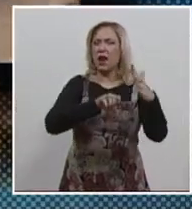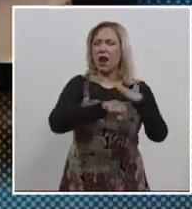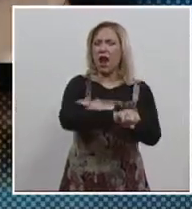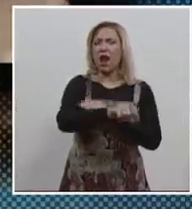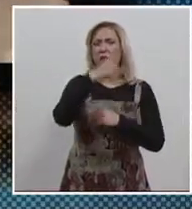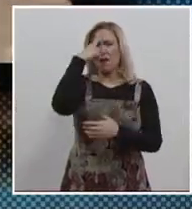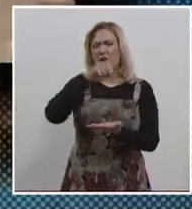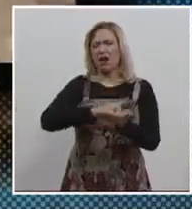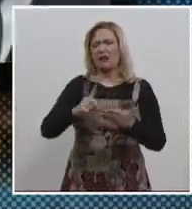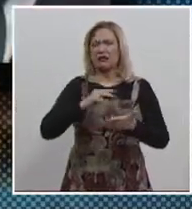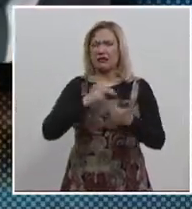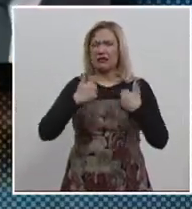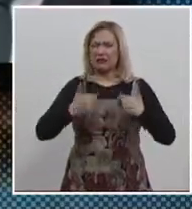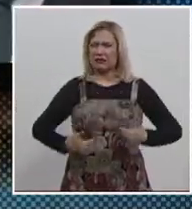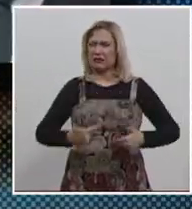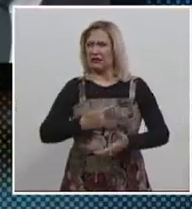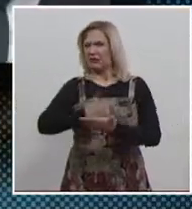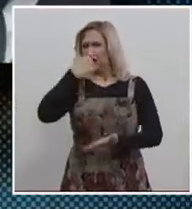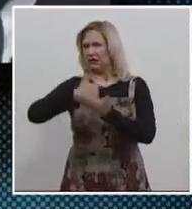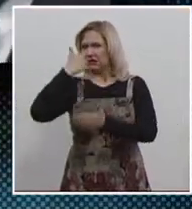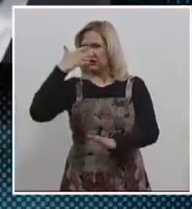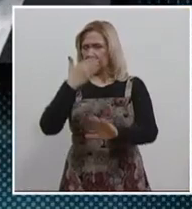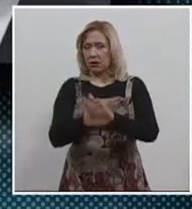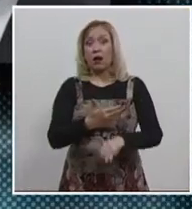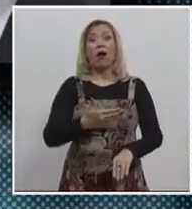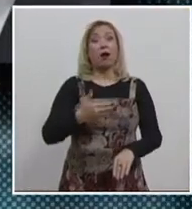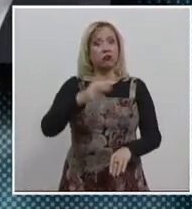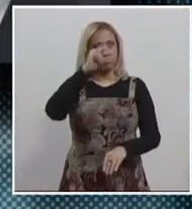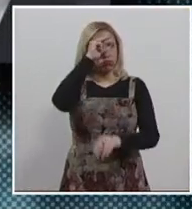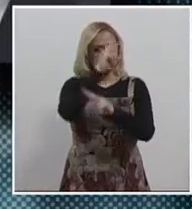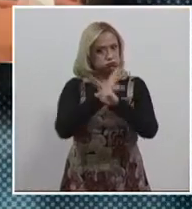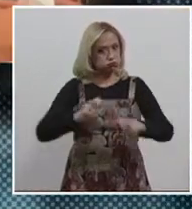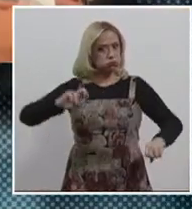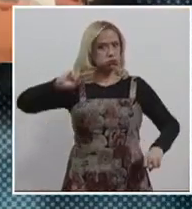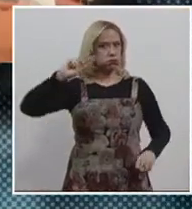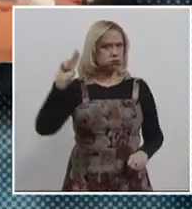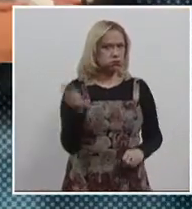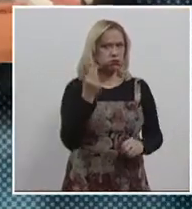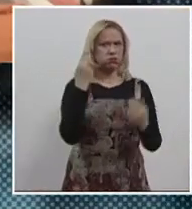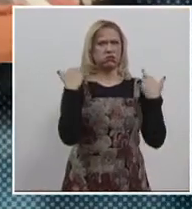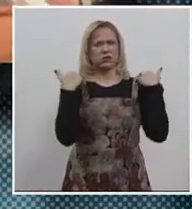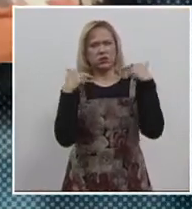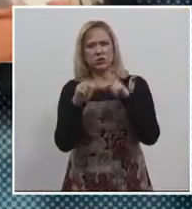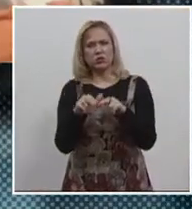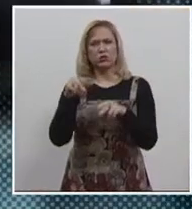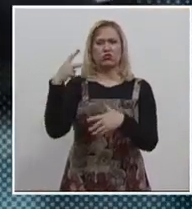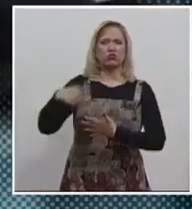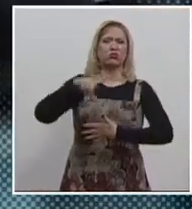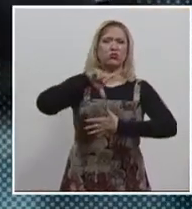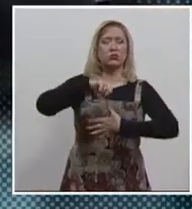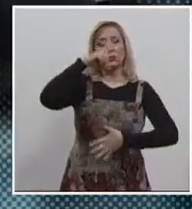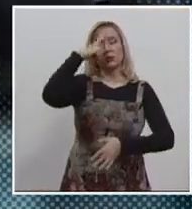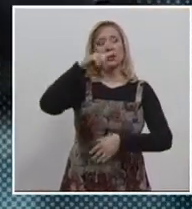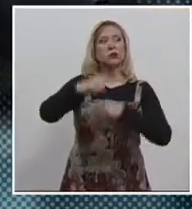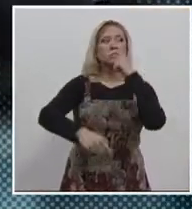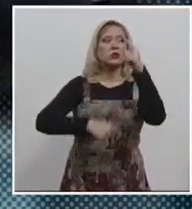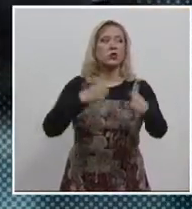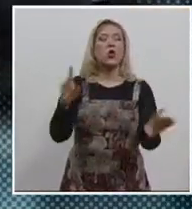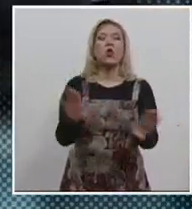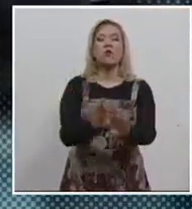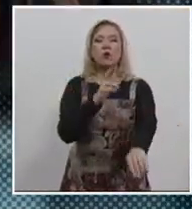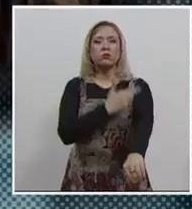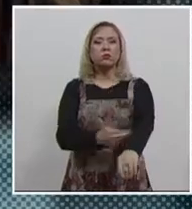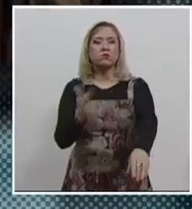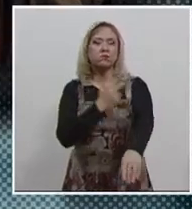participación de operadores judiciales, académicos y universitarios de Latinoamérica, para avanzar hacia un nuevo modelo de gestión